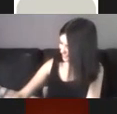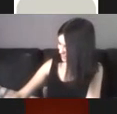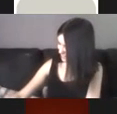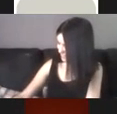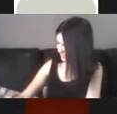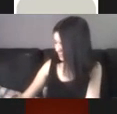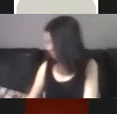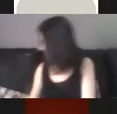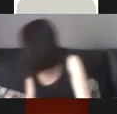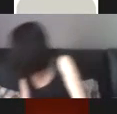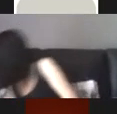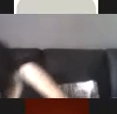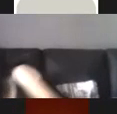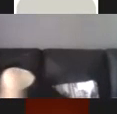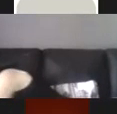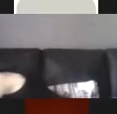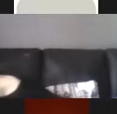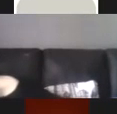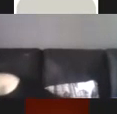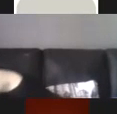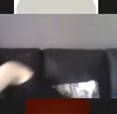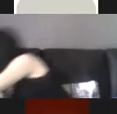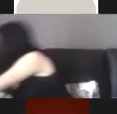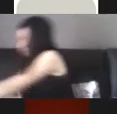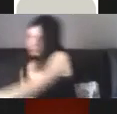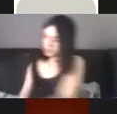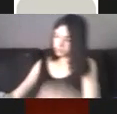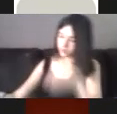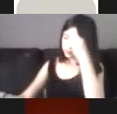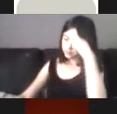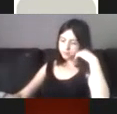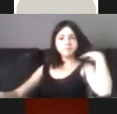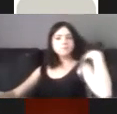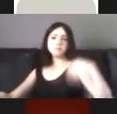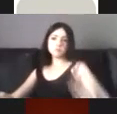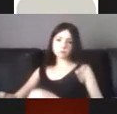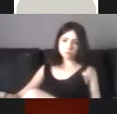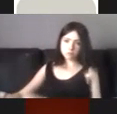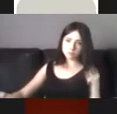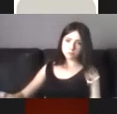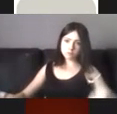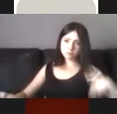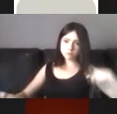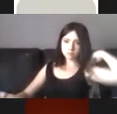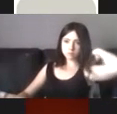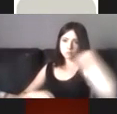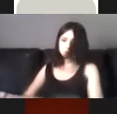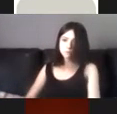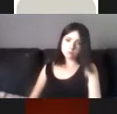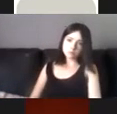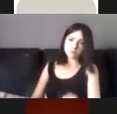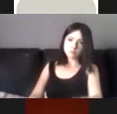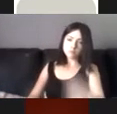analizar portadas con una estructura que yo les voy a colocar ahí, con la idea de, ¿cierto?, hacer un análisis